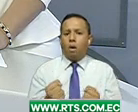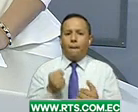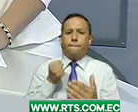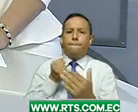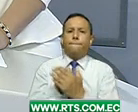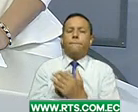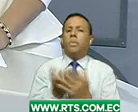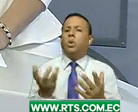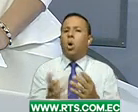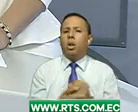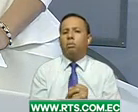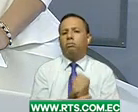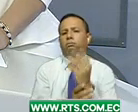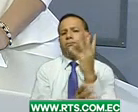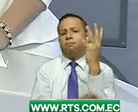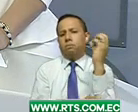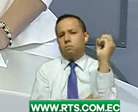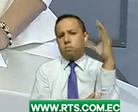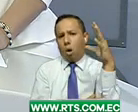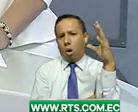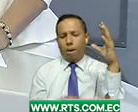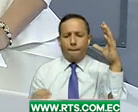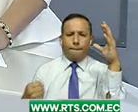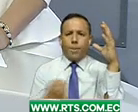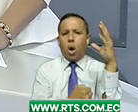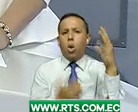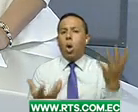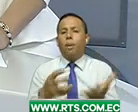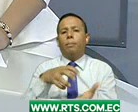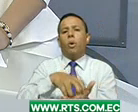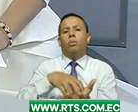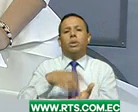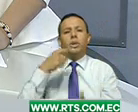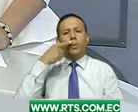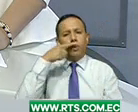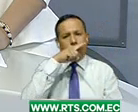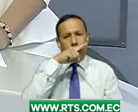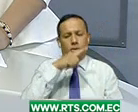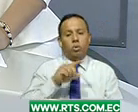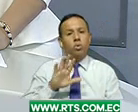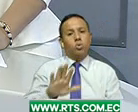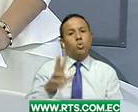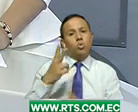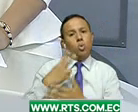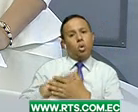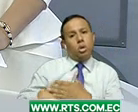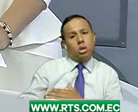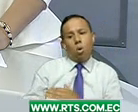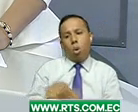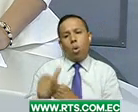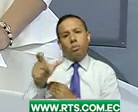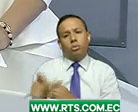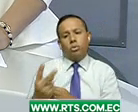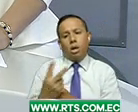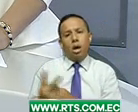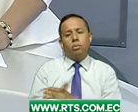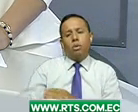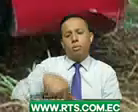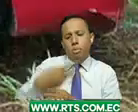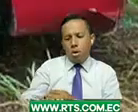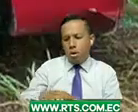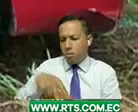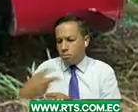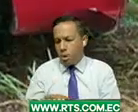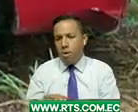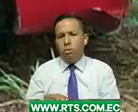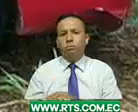poste de alumbrado público en el cantón Gonzalo Pizarro, provincia de Sucumbíos. Su hijo y otro acompañante resultaron heridos.